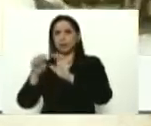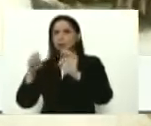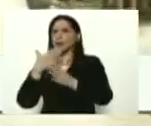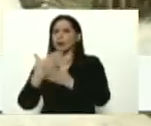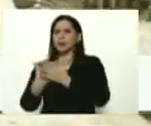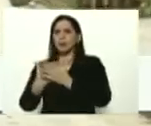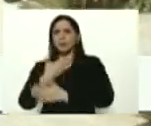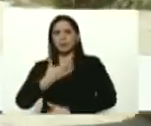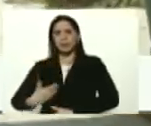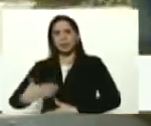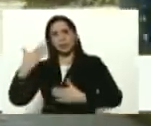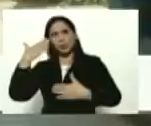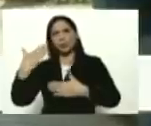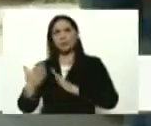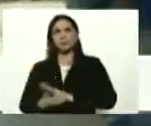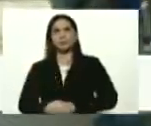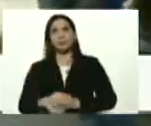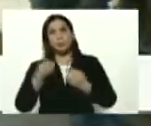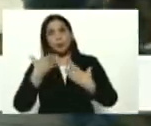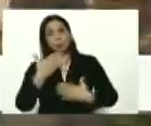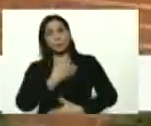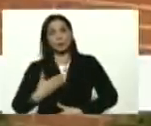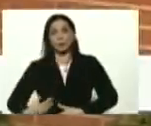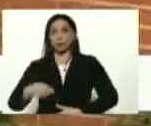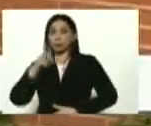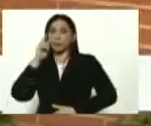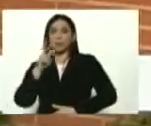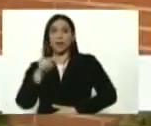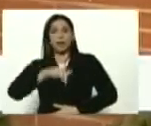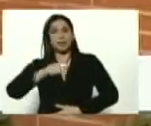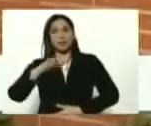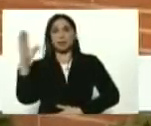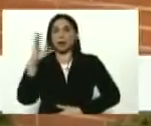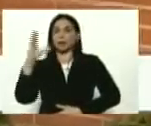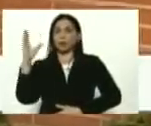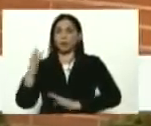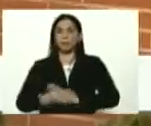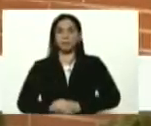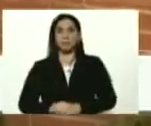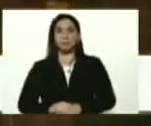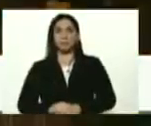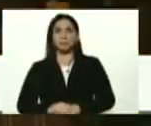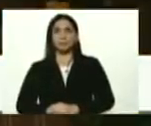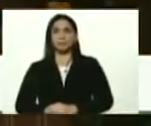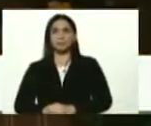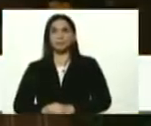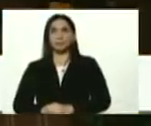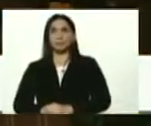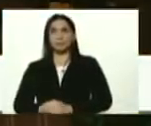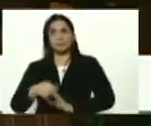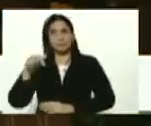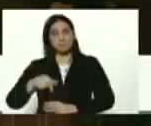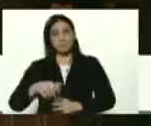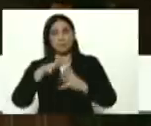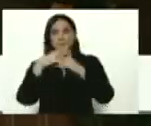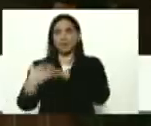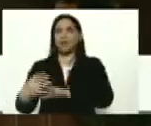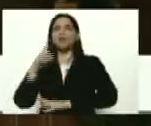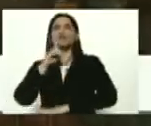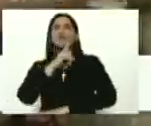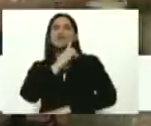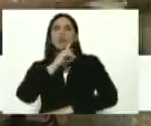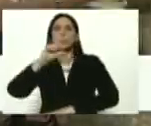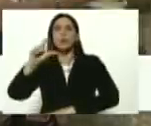Un saludo. Bueno, presidente, como usted ve, desde aquí, desde Caricuao, desde este barrio que lleva el